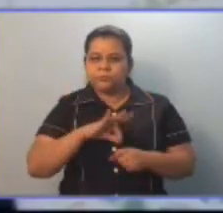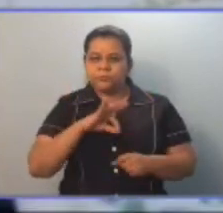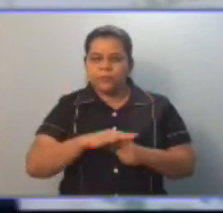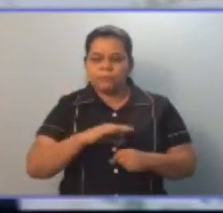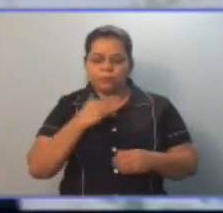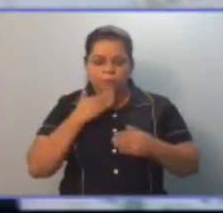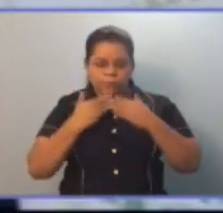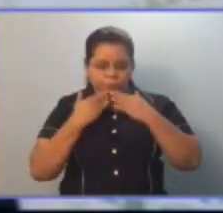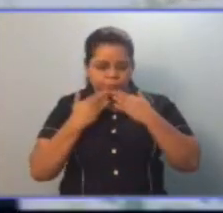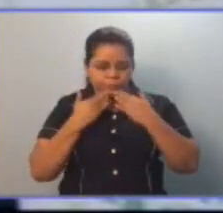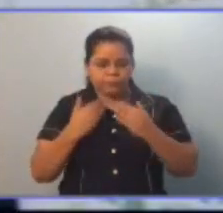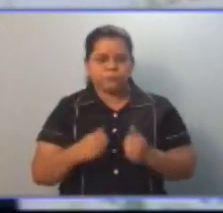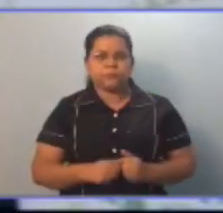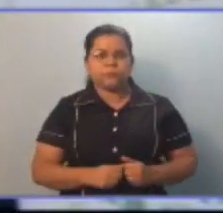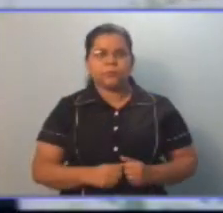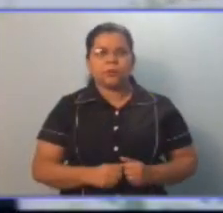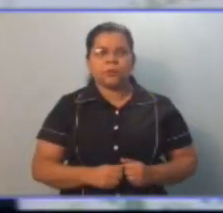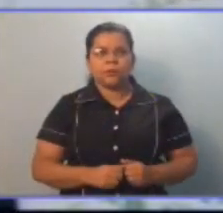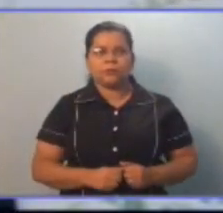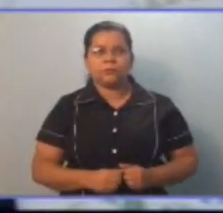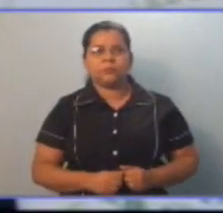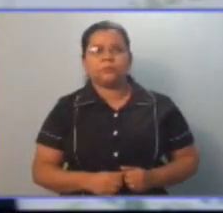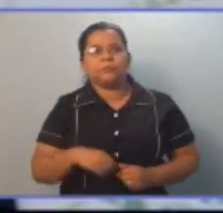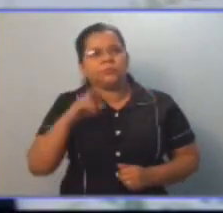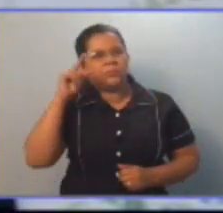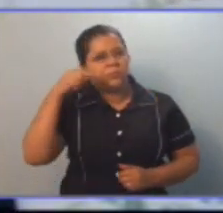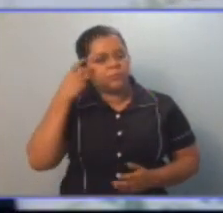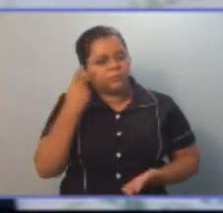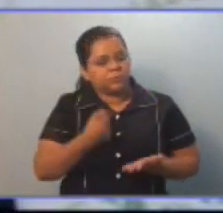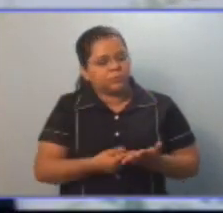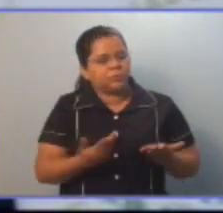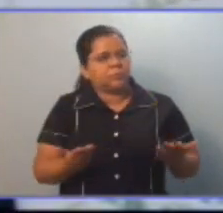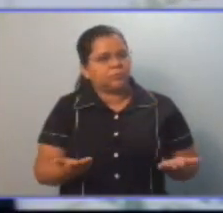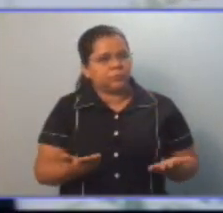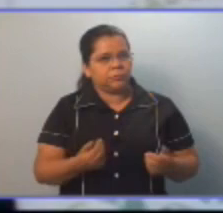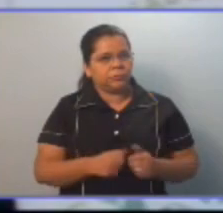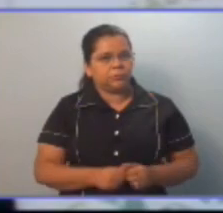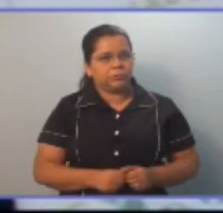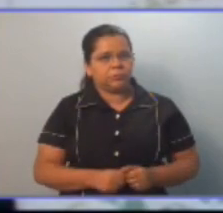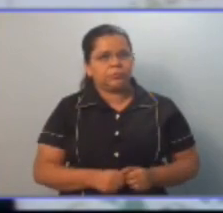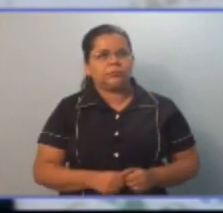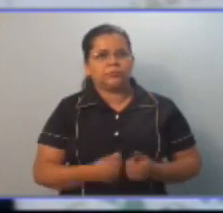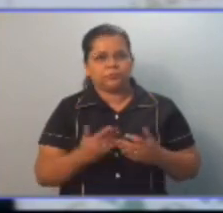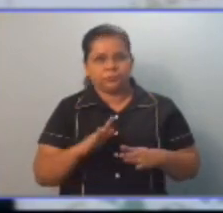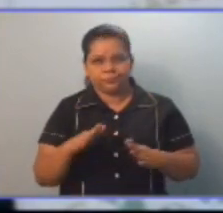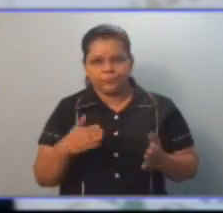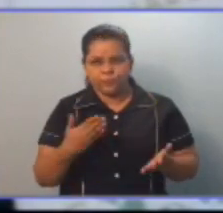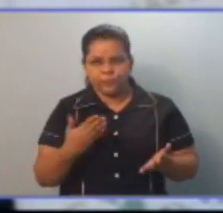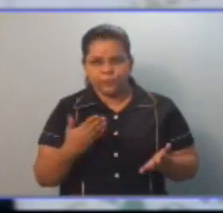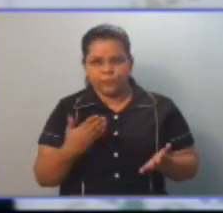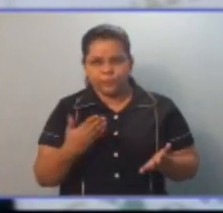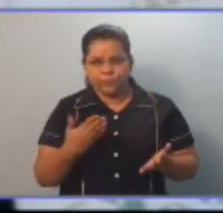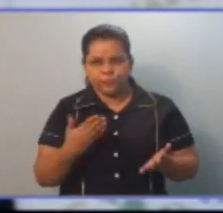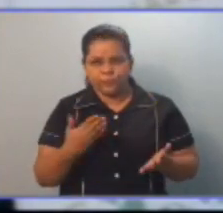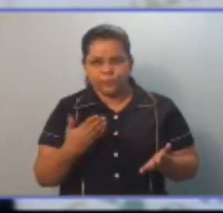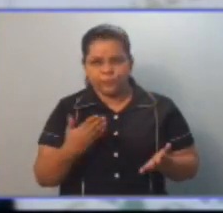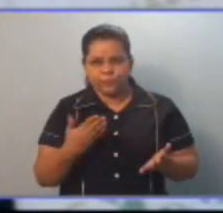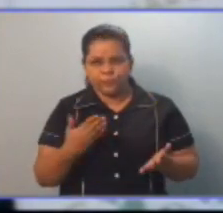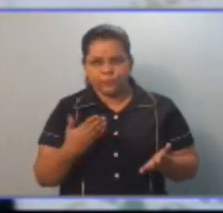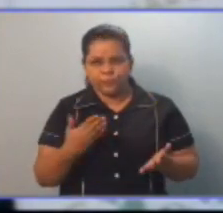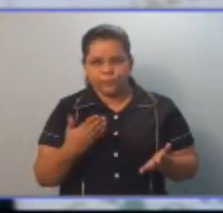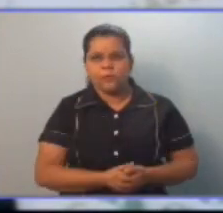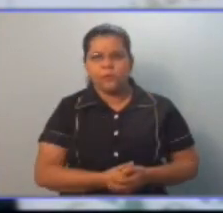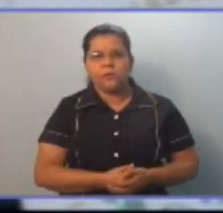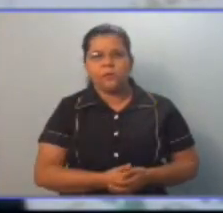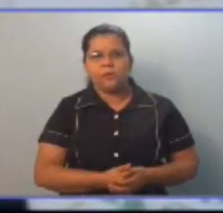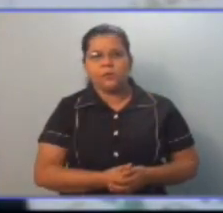razonó. ¿Qué implica eso? Implica que todo magistrado de la Corte Suprema de Justicia, cuando llega a discutir un